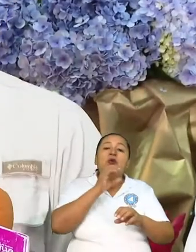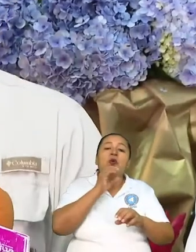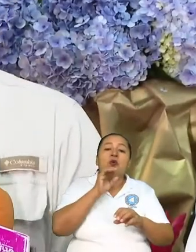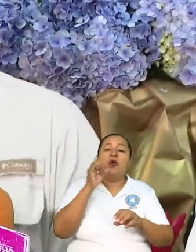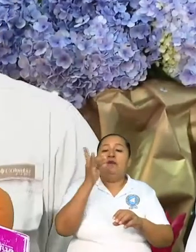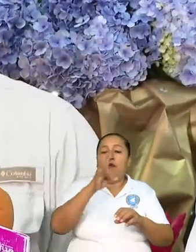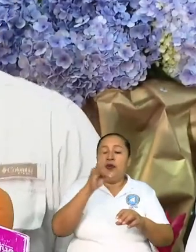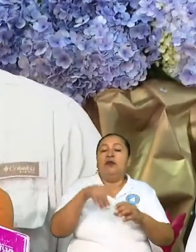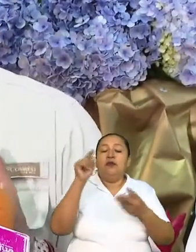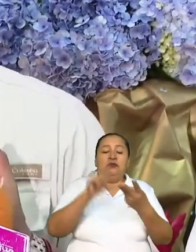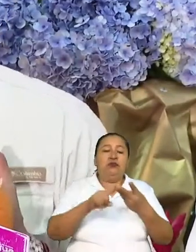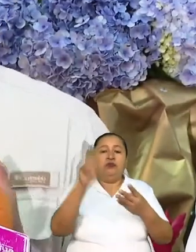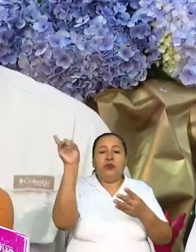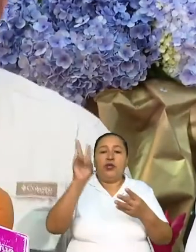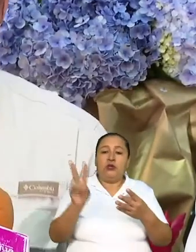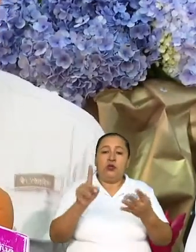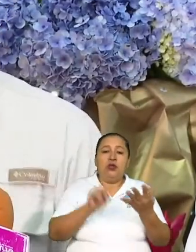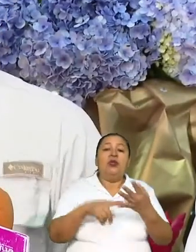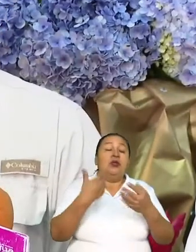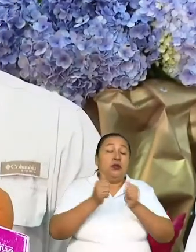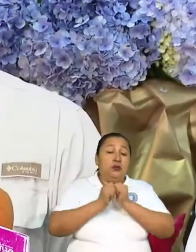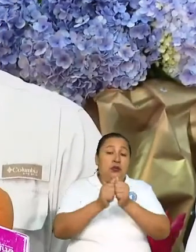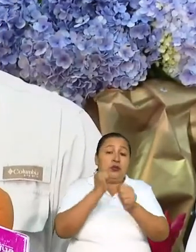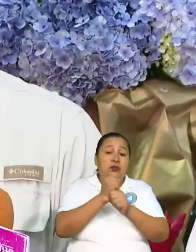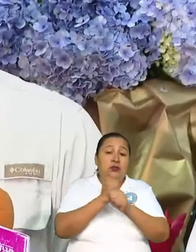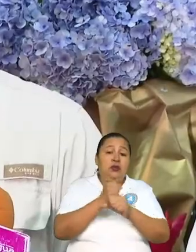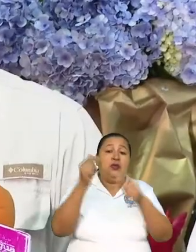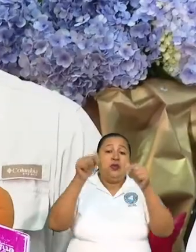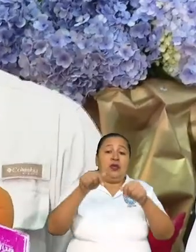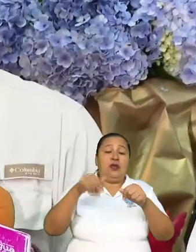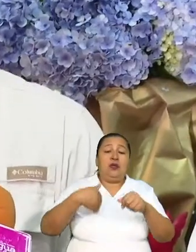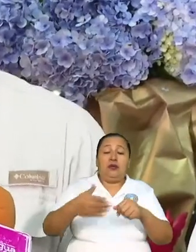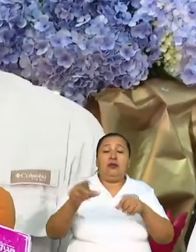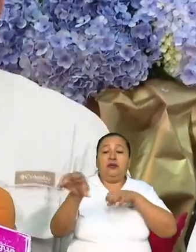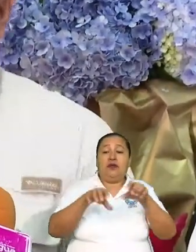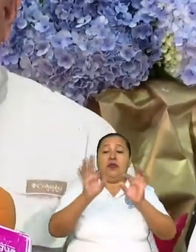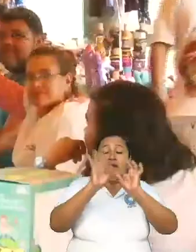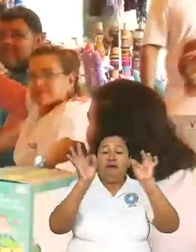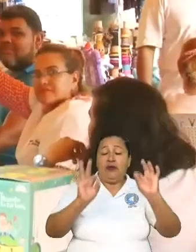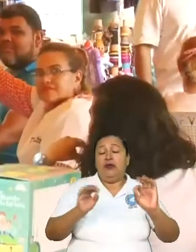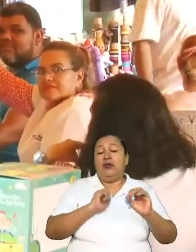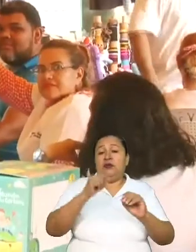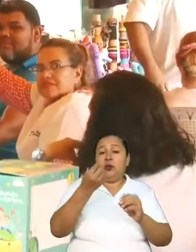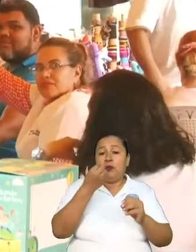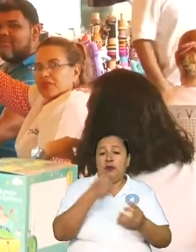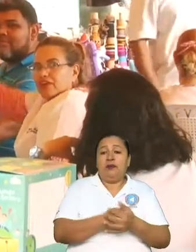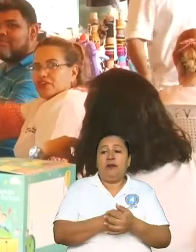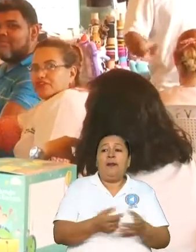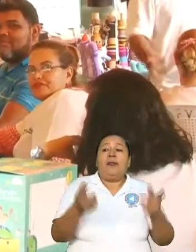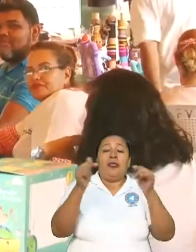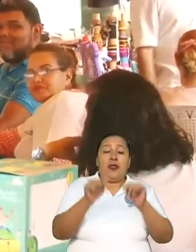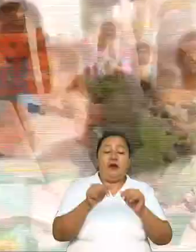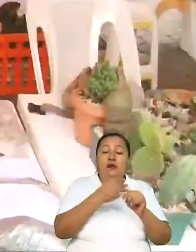Bolivia, Venezuela, que nos van a estar acompañando en esta actividad del Festival Gastronómico. Por su parte, el